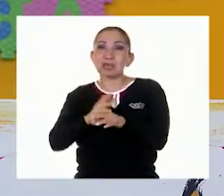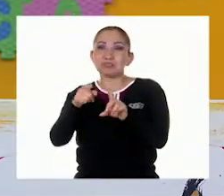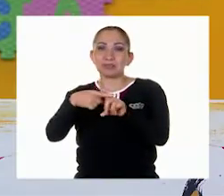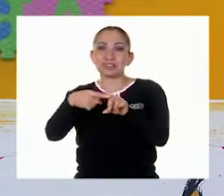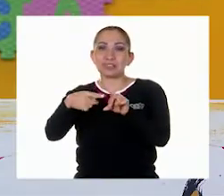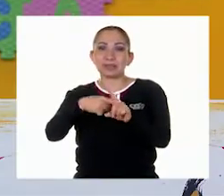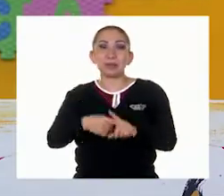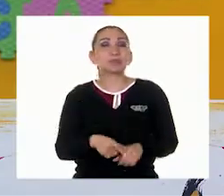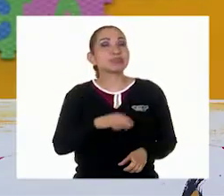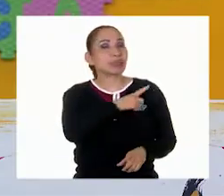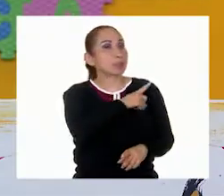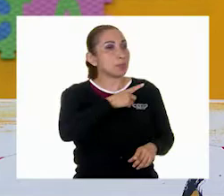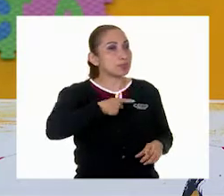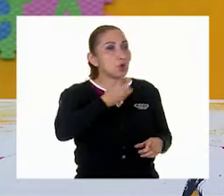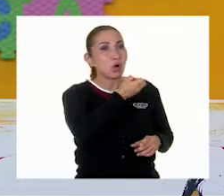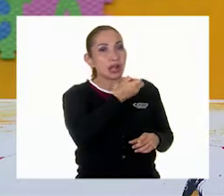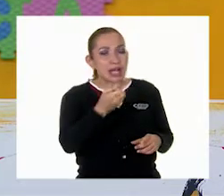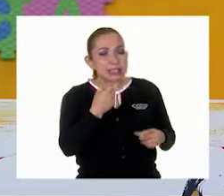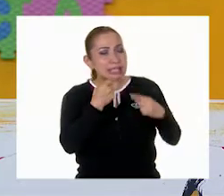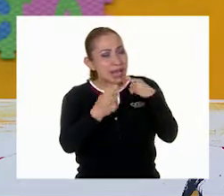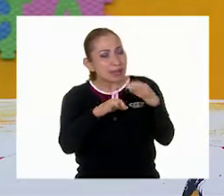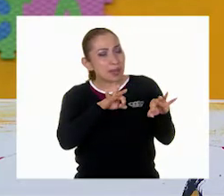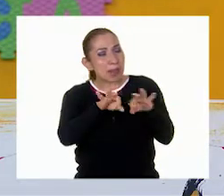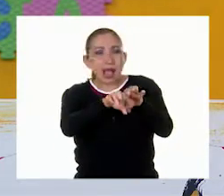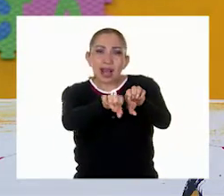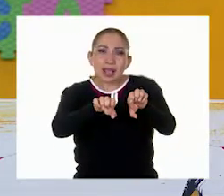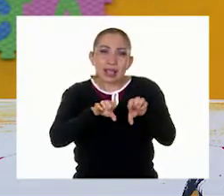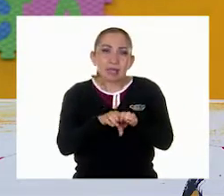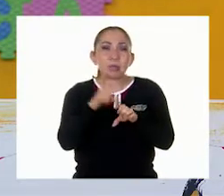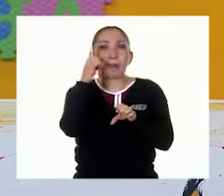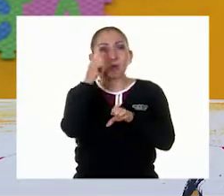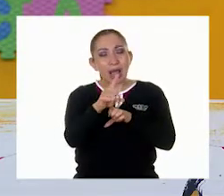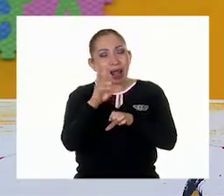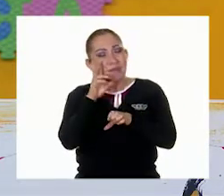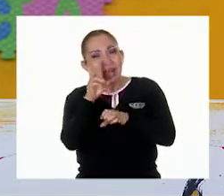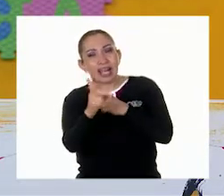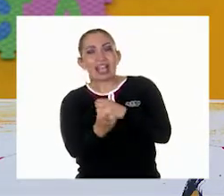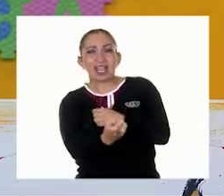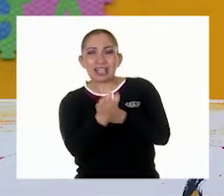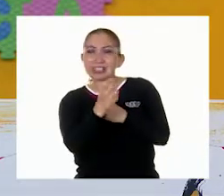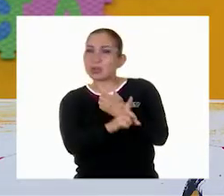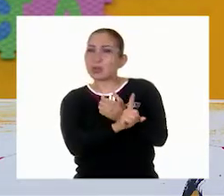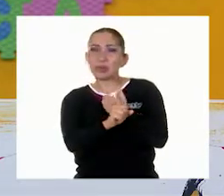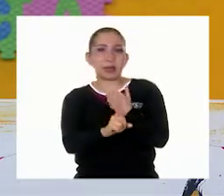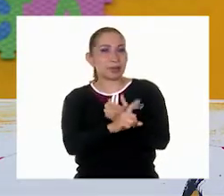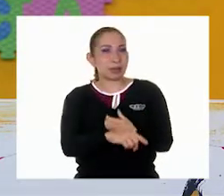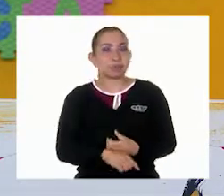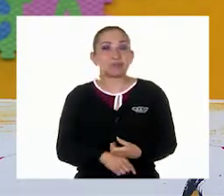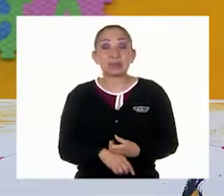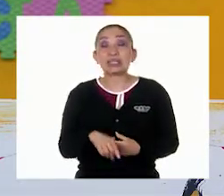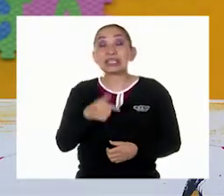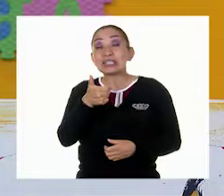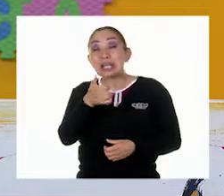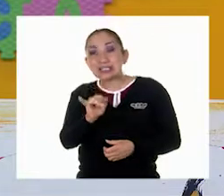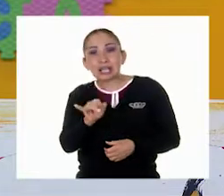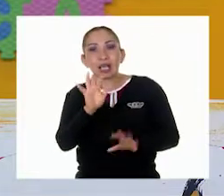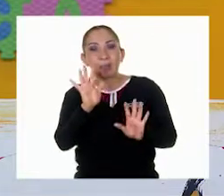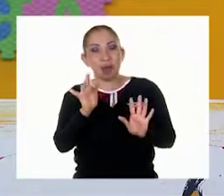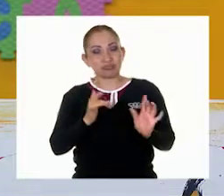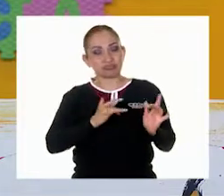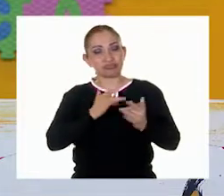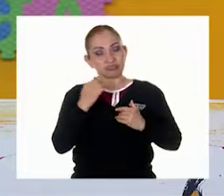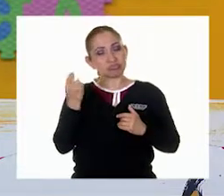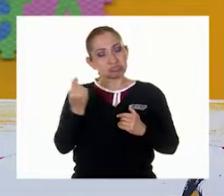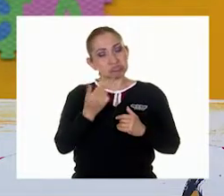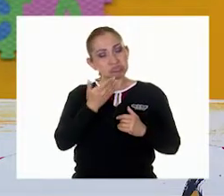que necesitamos organizarnos y trabajar en equipo para enfrentar este problema y así satisfacer